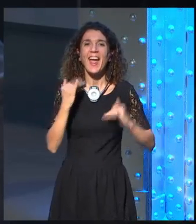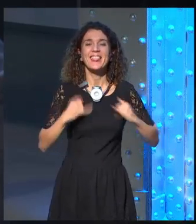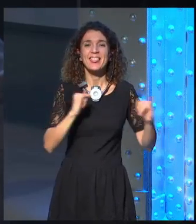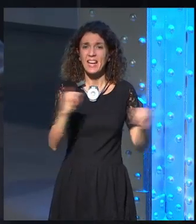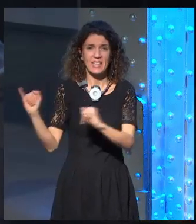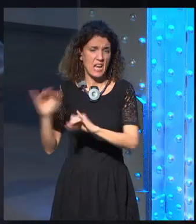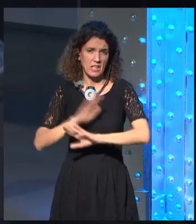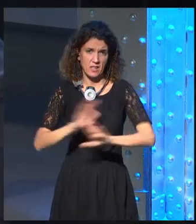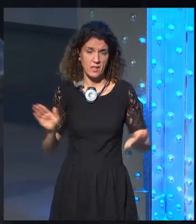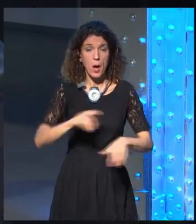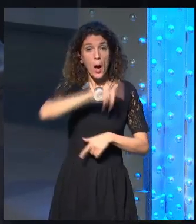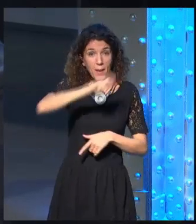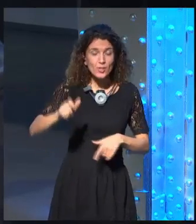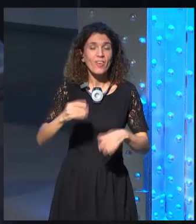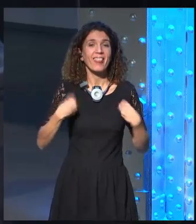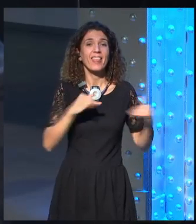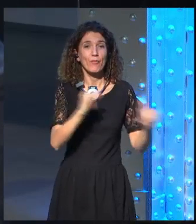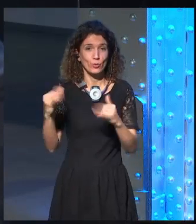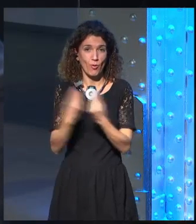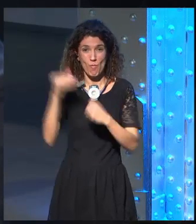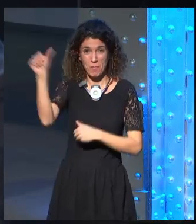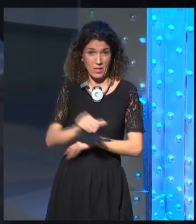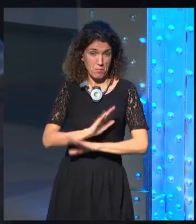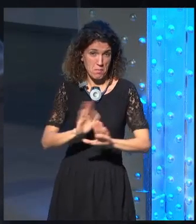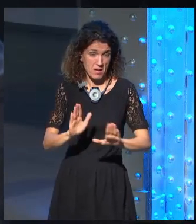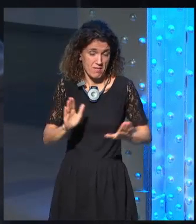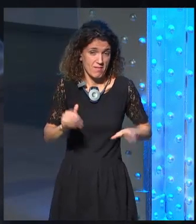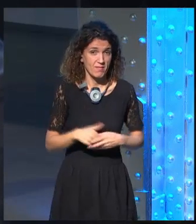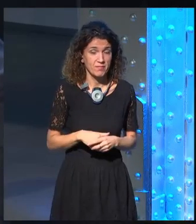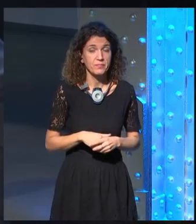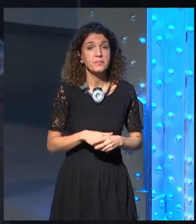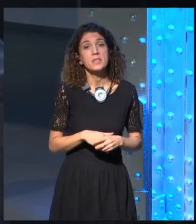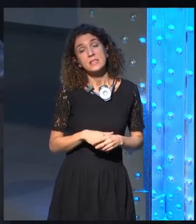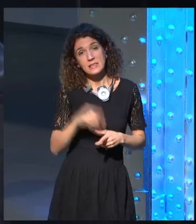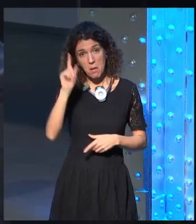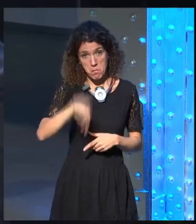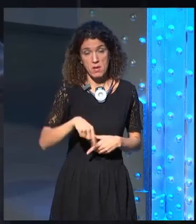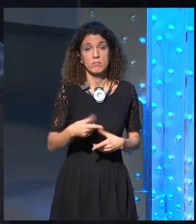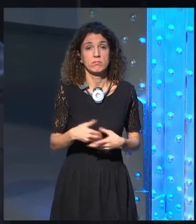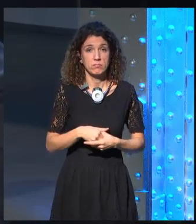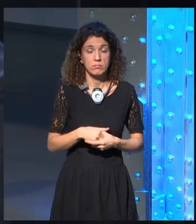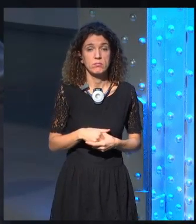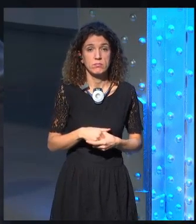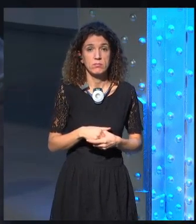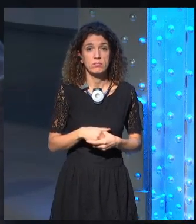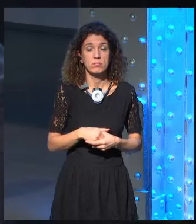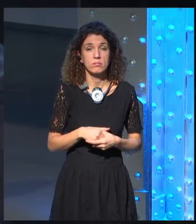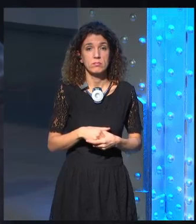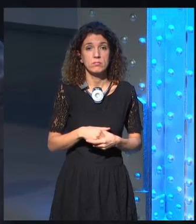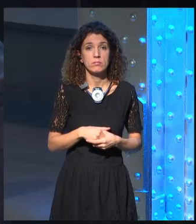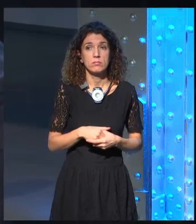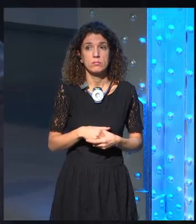la gente, para que la gente pueda disfrutar de la película y, digamos, el hecho de que